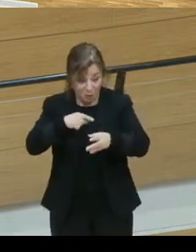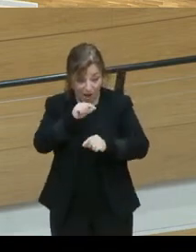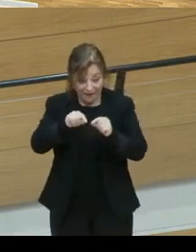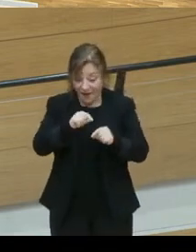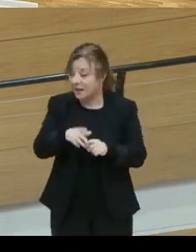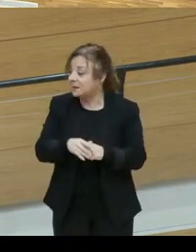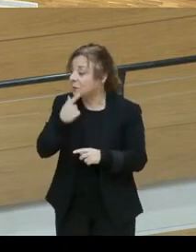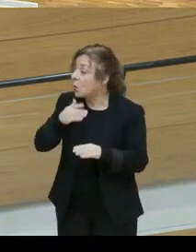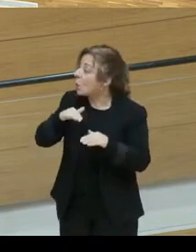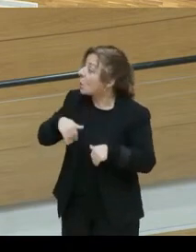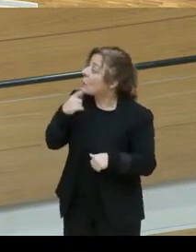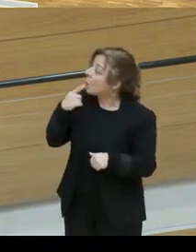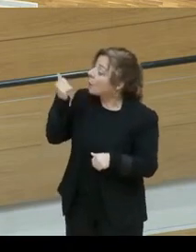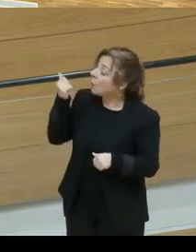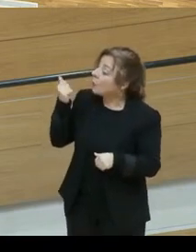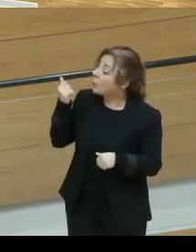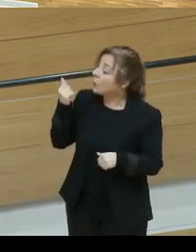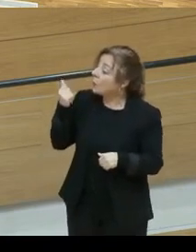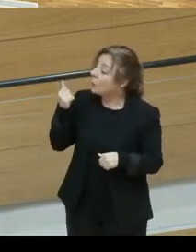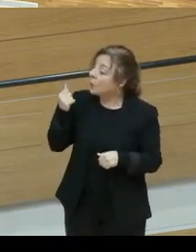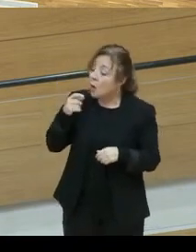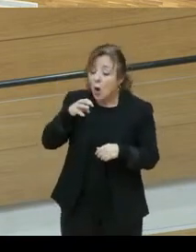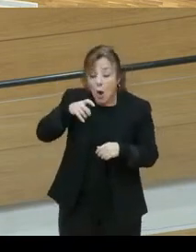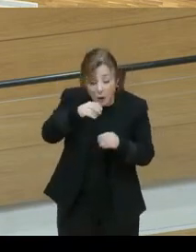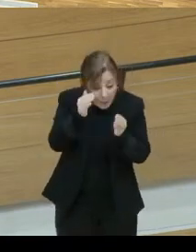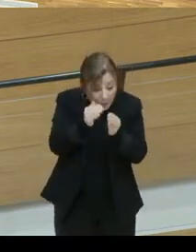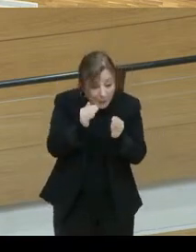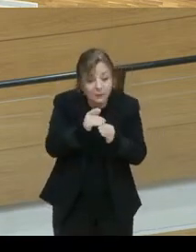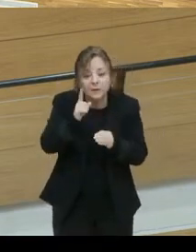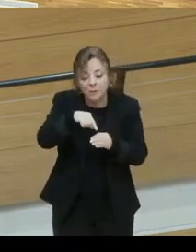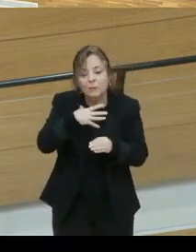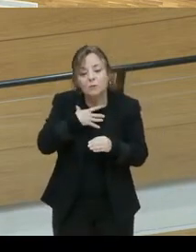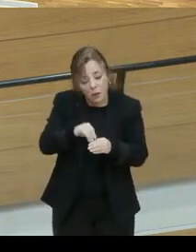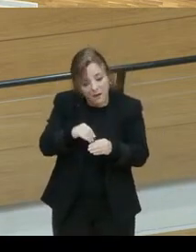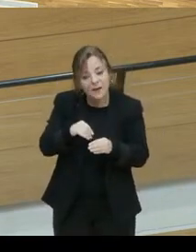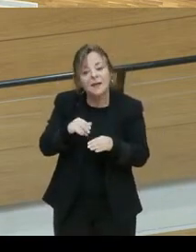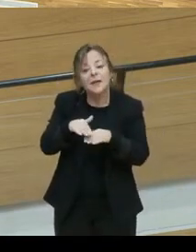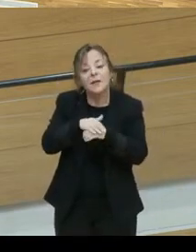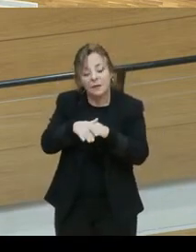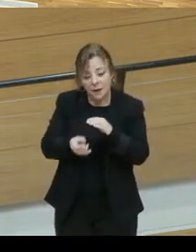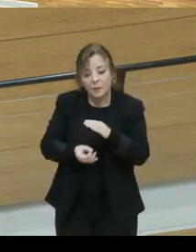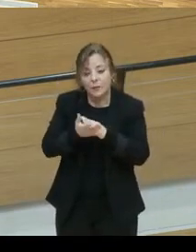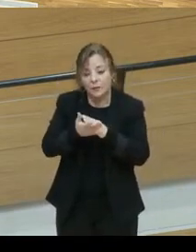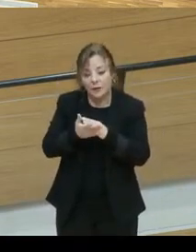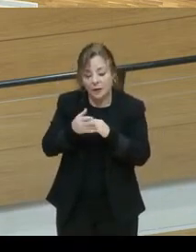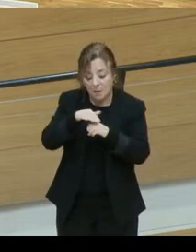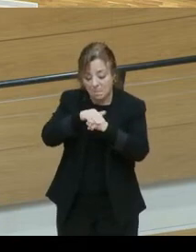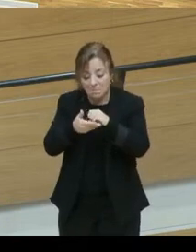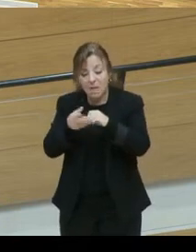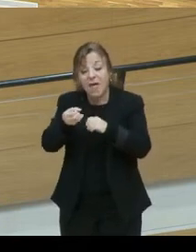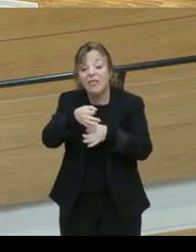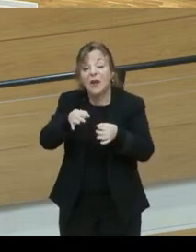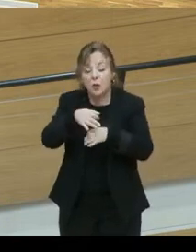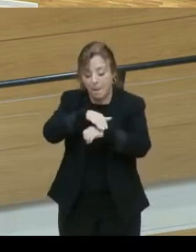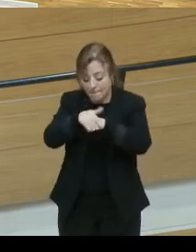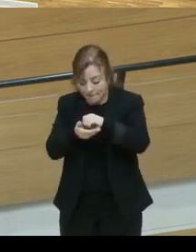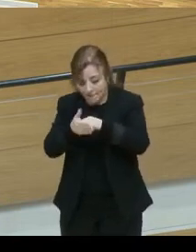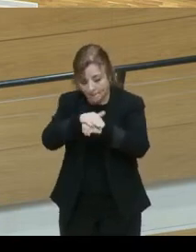Y por último, los microorganismos también pueden sintetizar ceras, pueden producir ceras en sus paredes celulares.